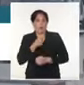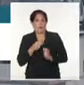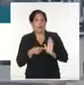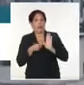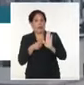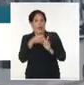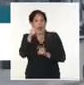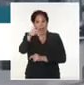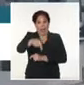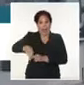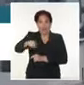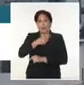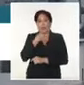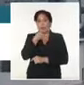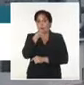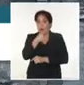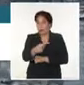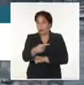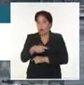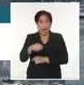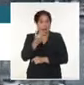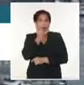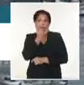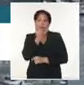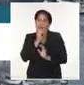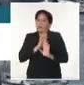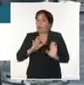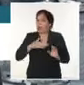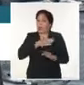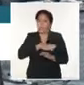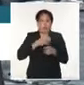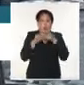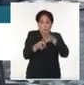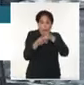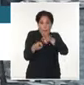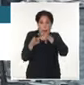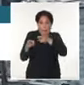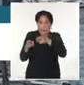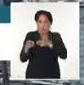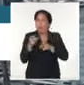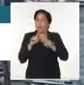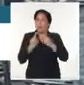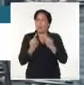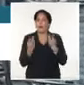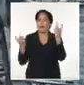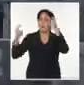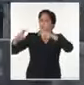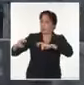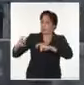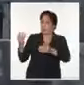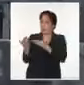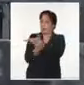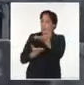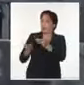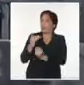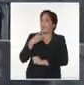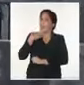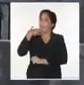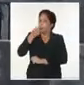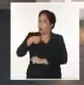franja, advirtió el efecto negativo de las recientes masacres en el proceso de negociación con el gobierno de Benjamín Netanyahu.